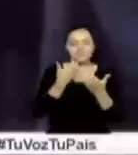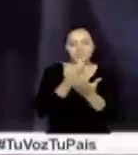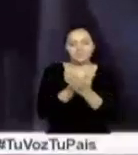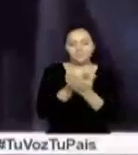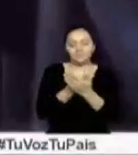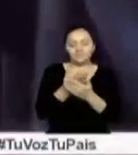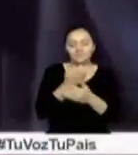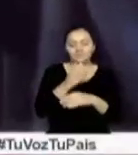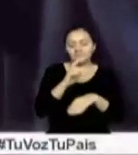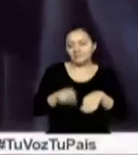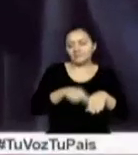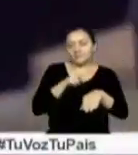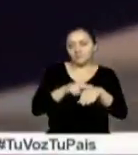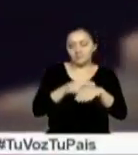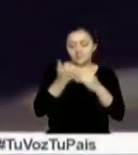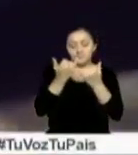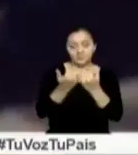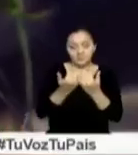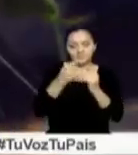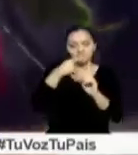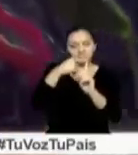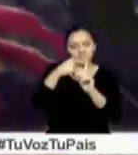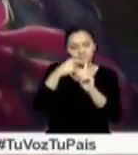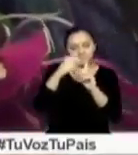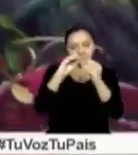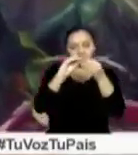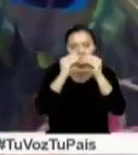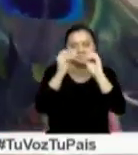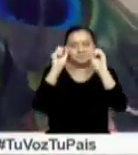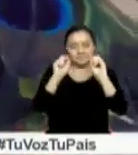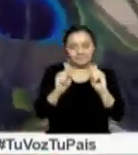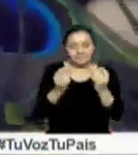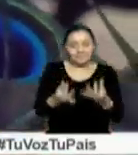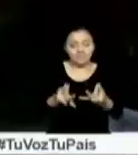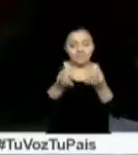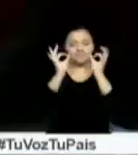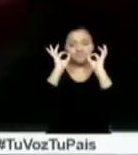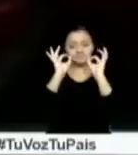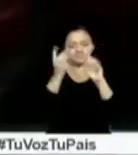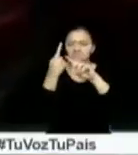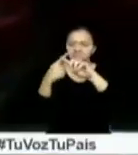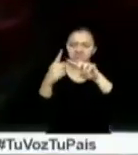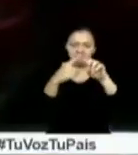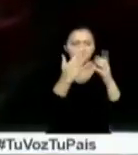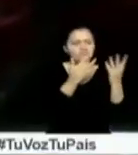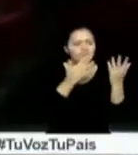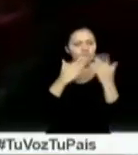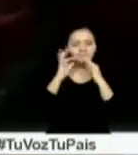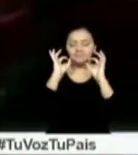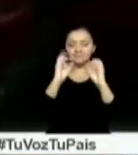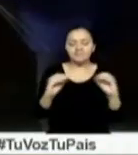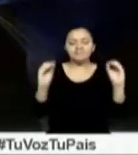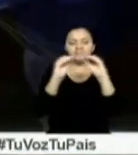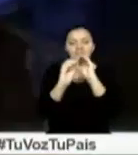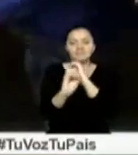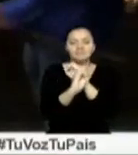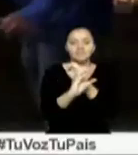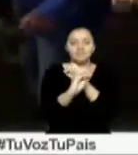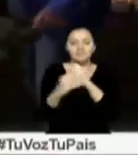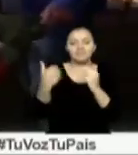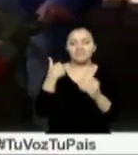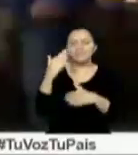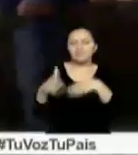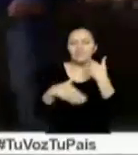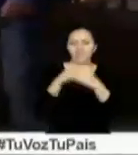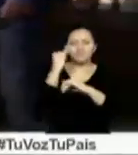nacional estas cifras positivas no solo se deben a la calidad y variedad de este producto ecuatoriano sino a la promoción que ha existido a